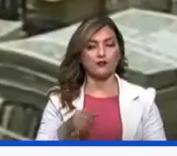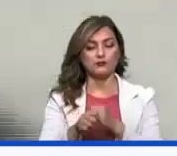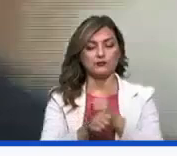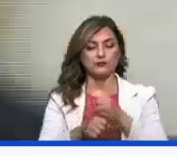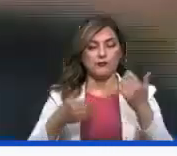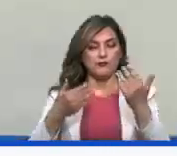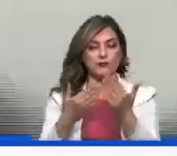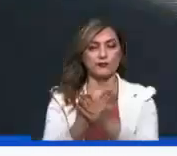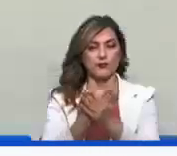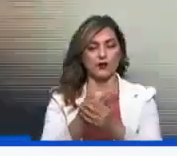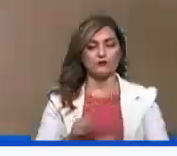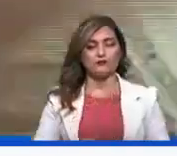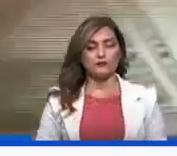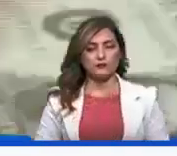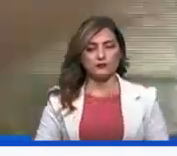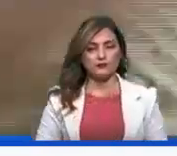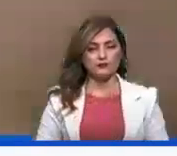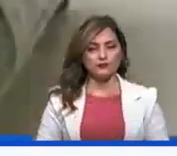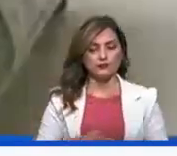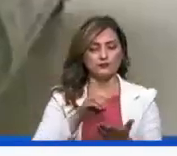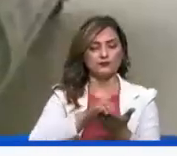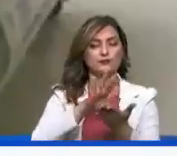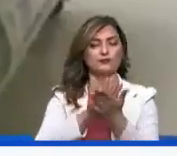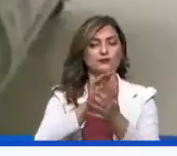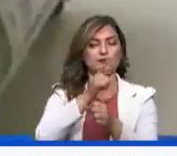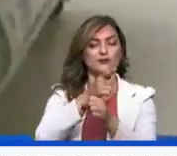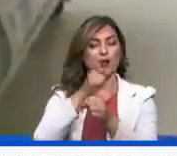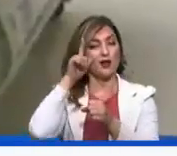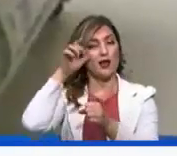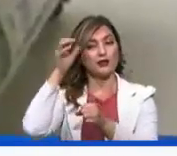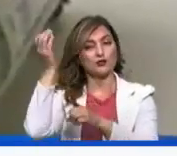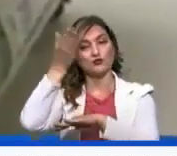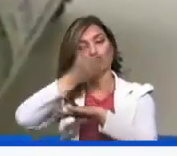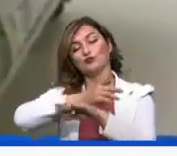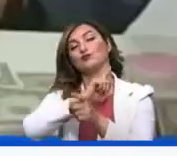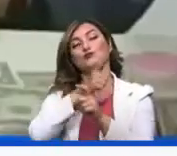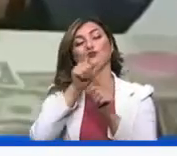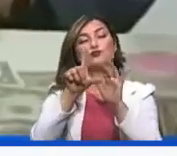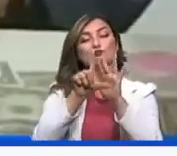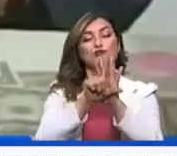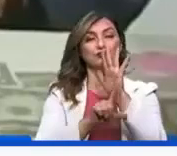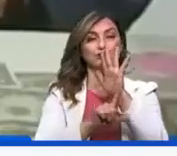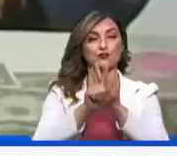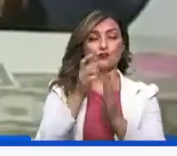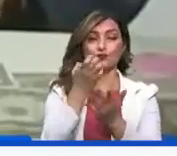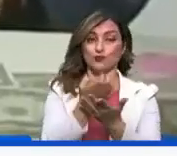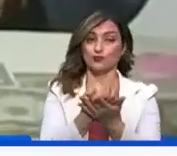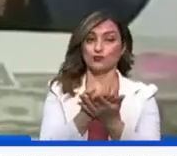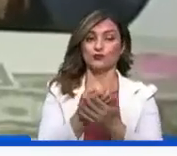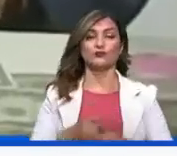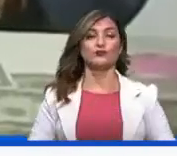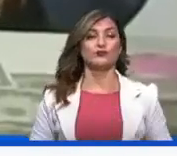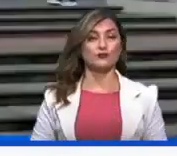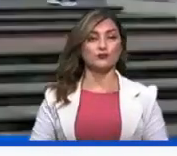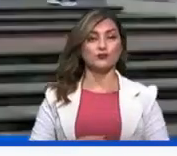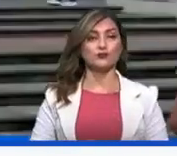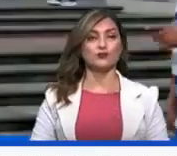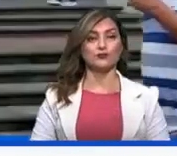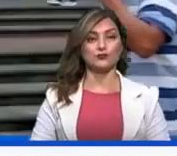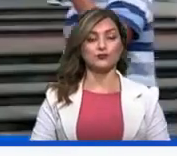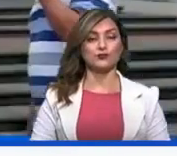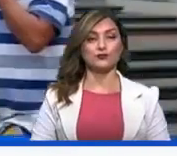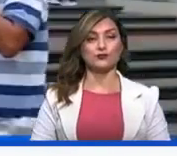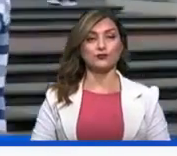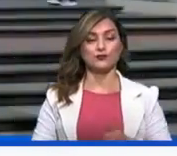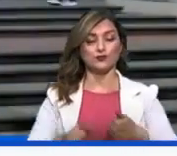año y el inicio del año fiscal entran en vigencia varios de los cambios establecidos en la Ley de Desarrollo Económico y Sostenibilidad Fiscal. Uno